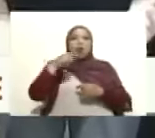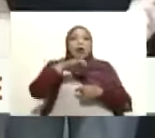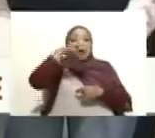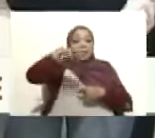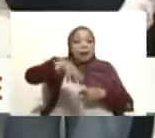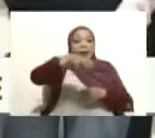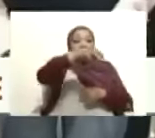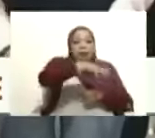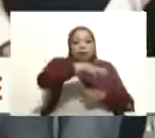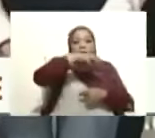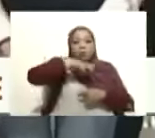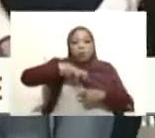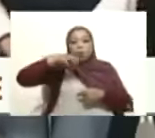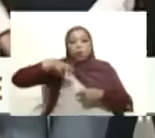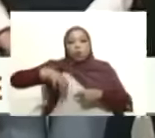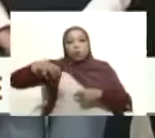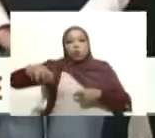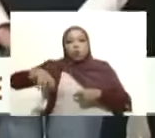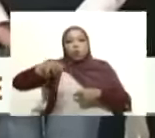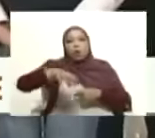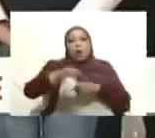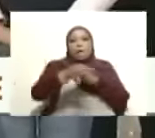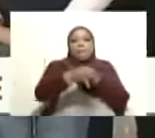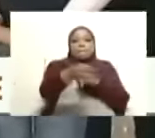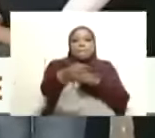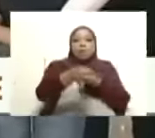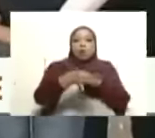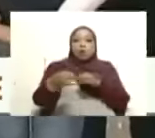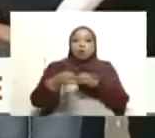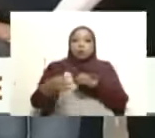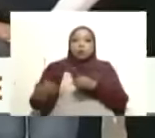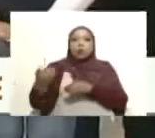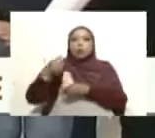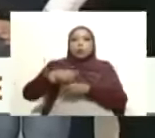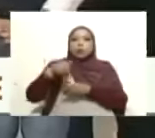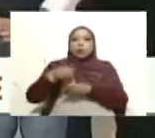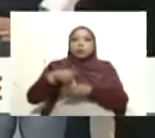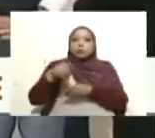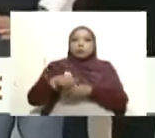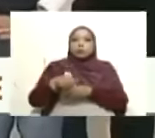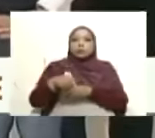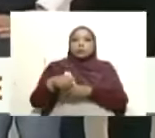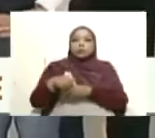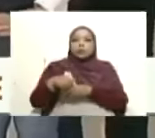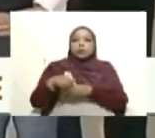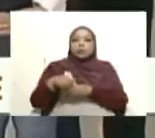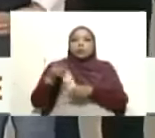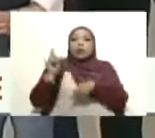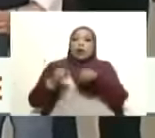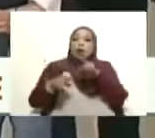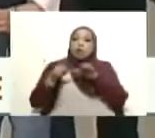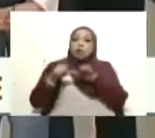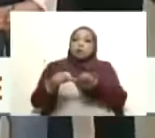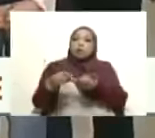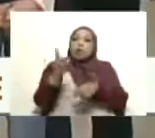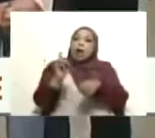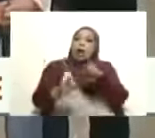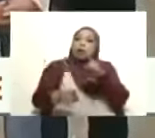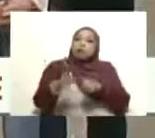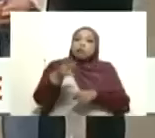en cada uno de los municipios. Se votó hasta, o se sigue votando a esta hora en